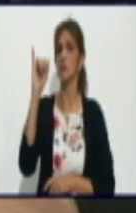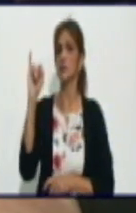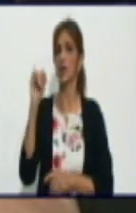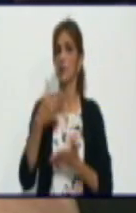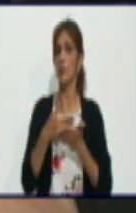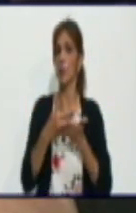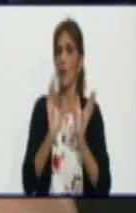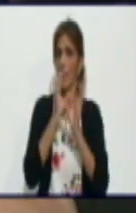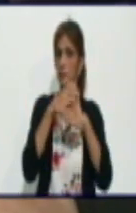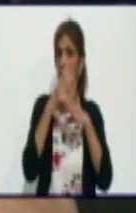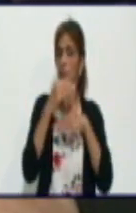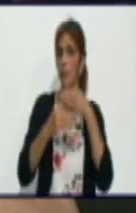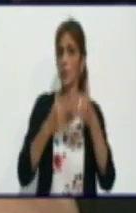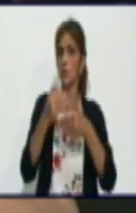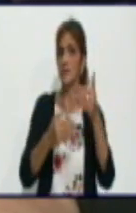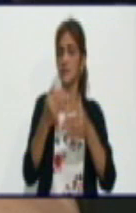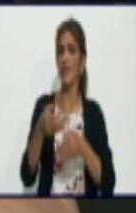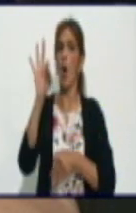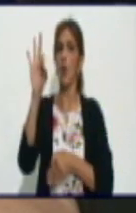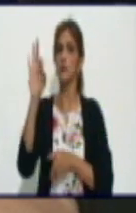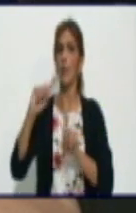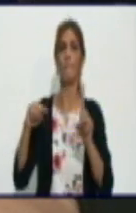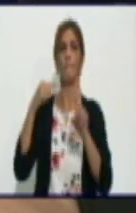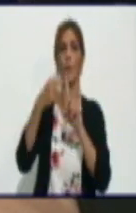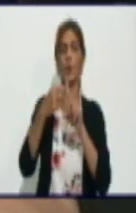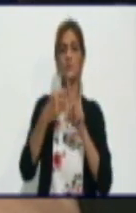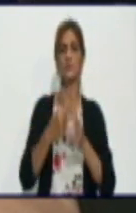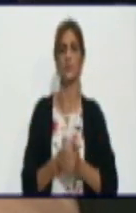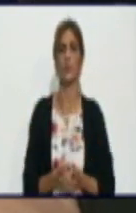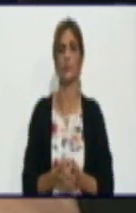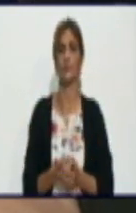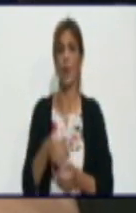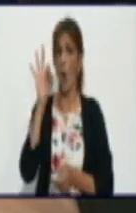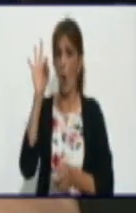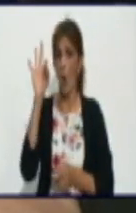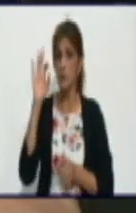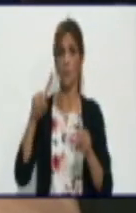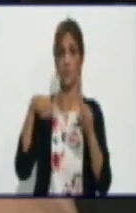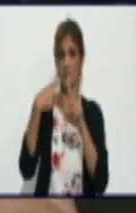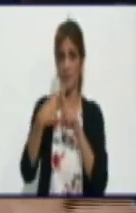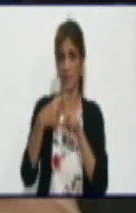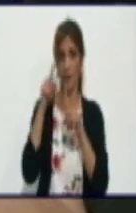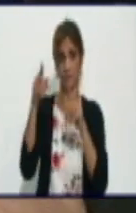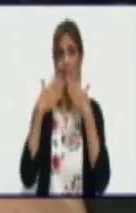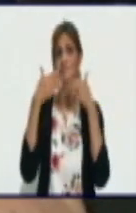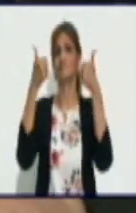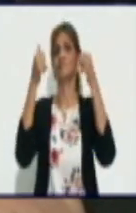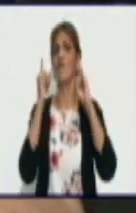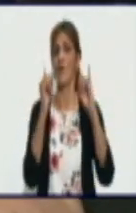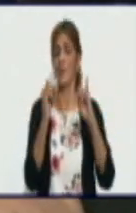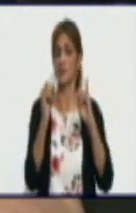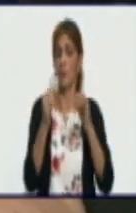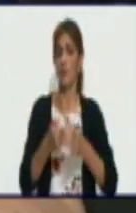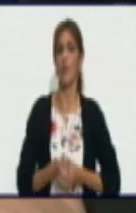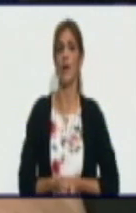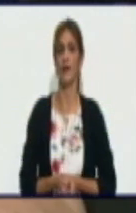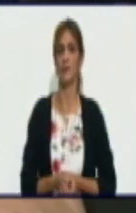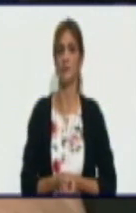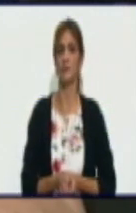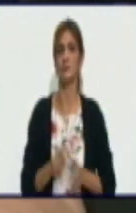ellas solamente 8 fueron confirmadas. Creo que una excelente noticia después de varios días con